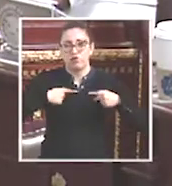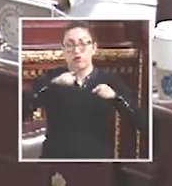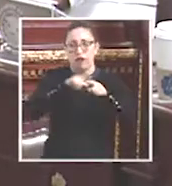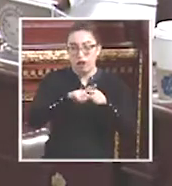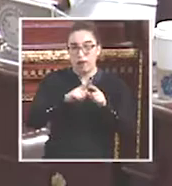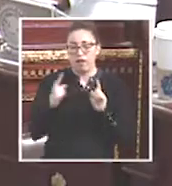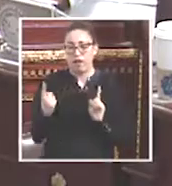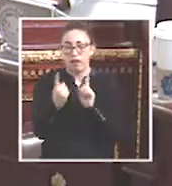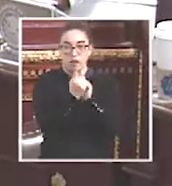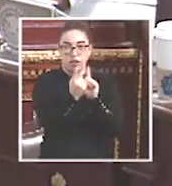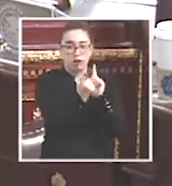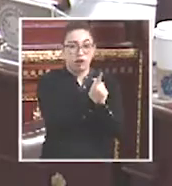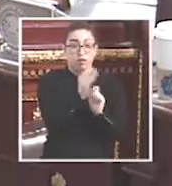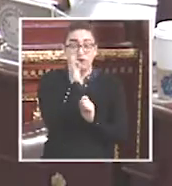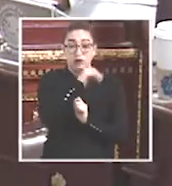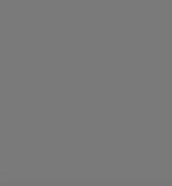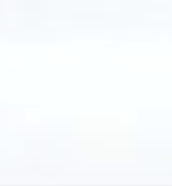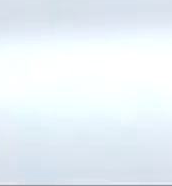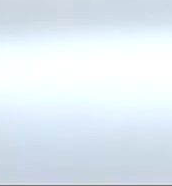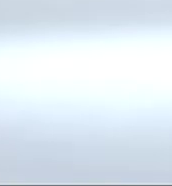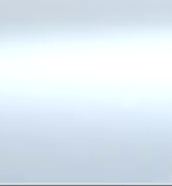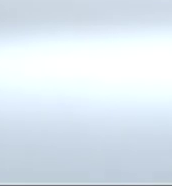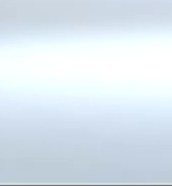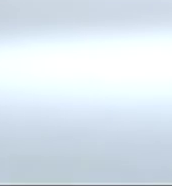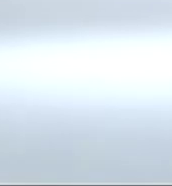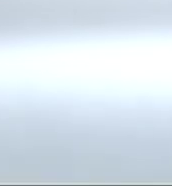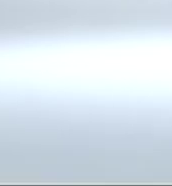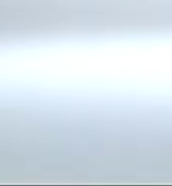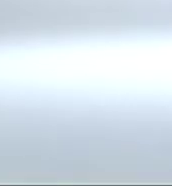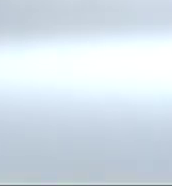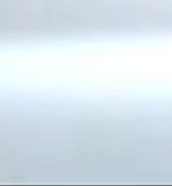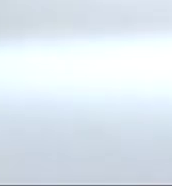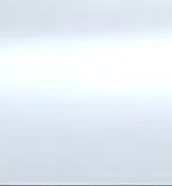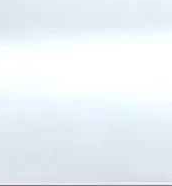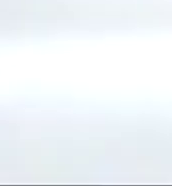de la justicia constitucional.